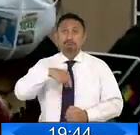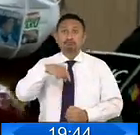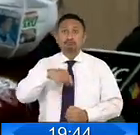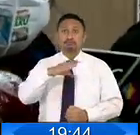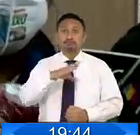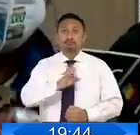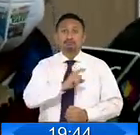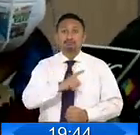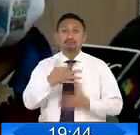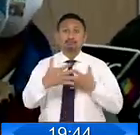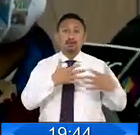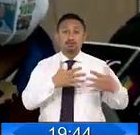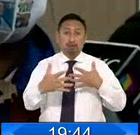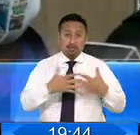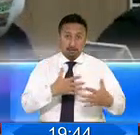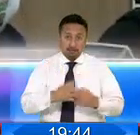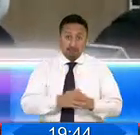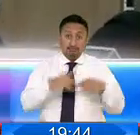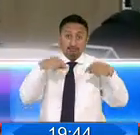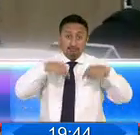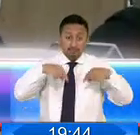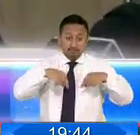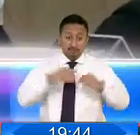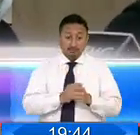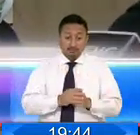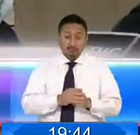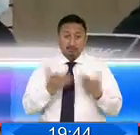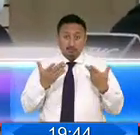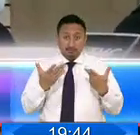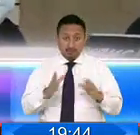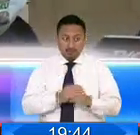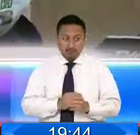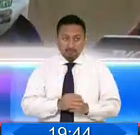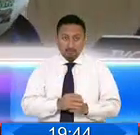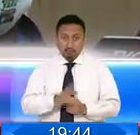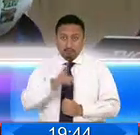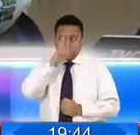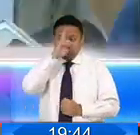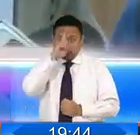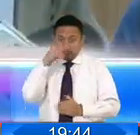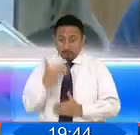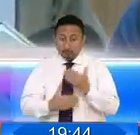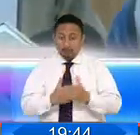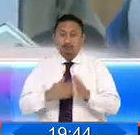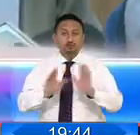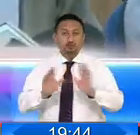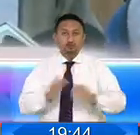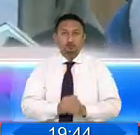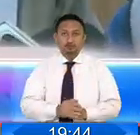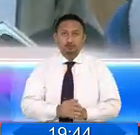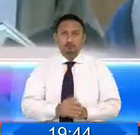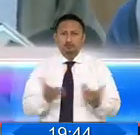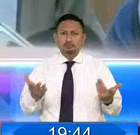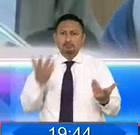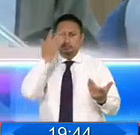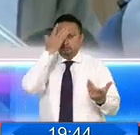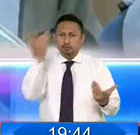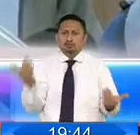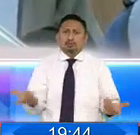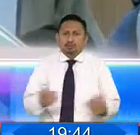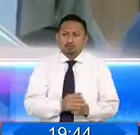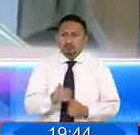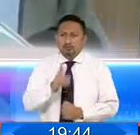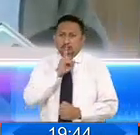transparencia. No queremos que esto prácticamente ya esté amarrado, ya esté adelantado. ¿Por qué no quieren comenzar de cero? ¿Qué